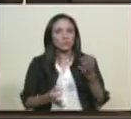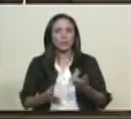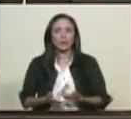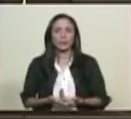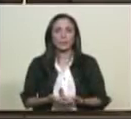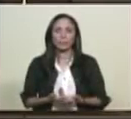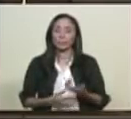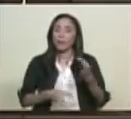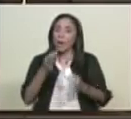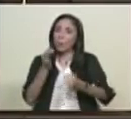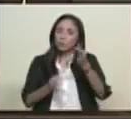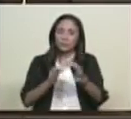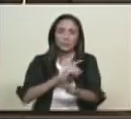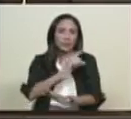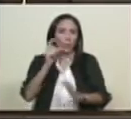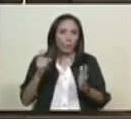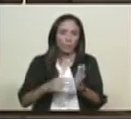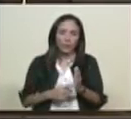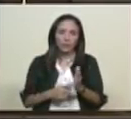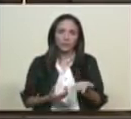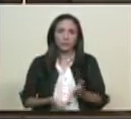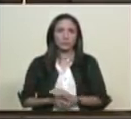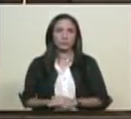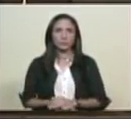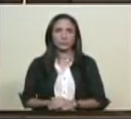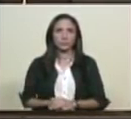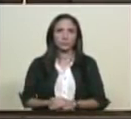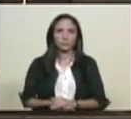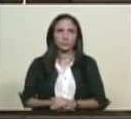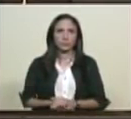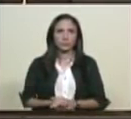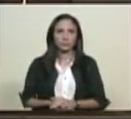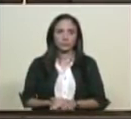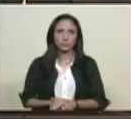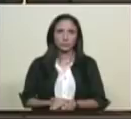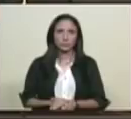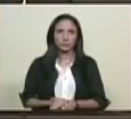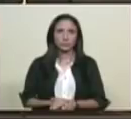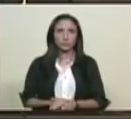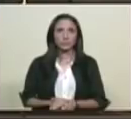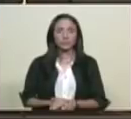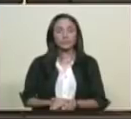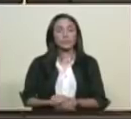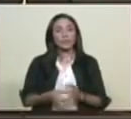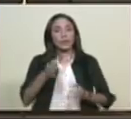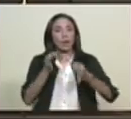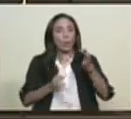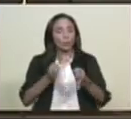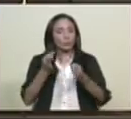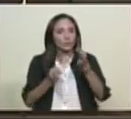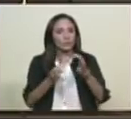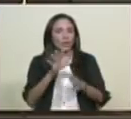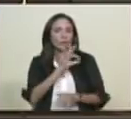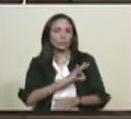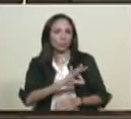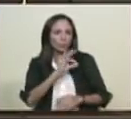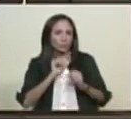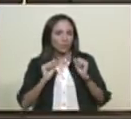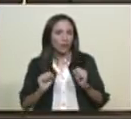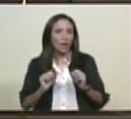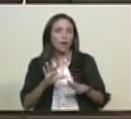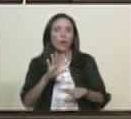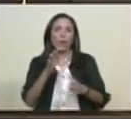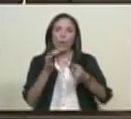ir a la justicia comunitaria, a la justicia social profunda, a la justicia de